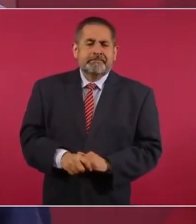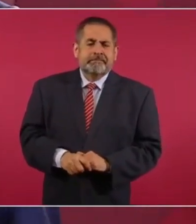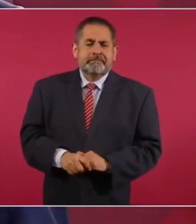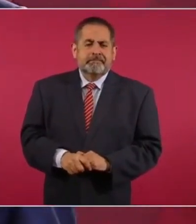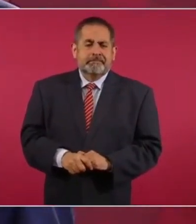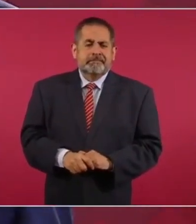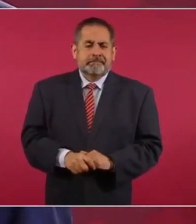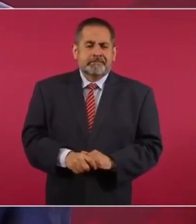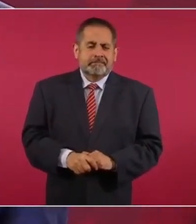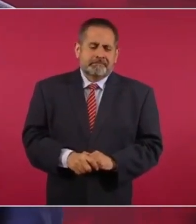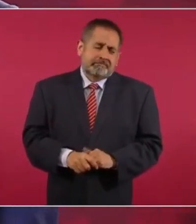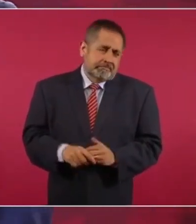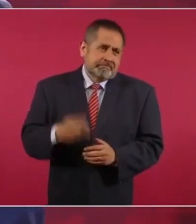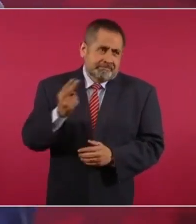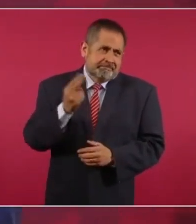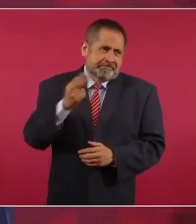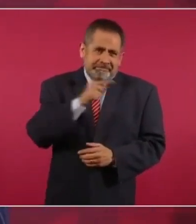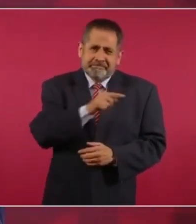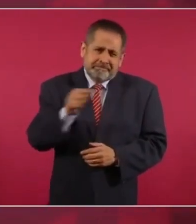tiene que haber